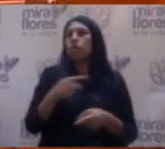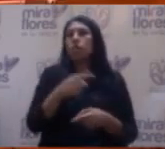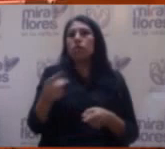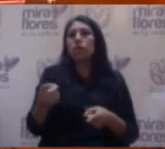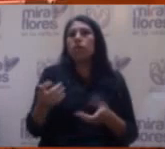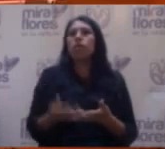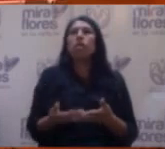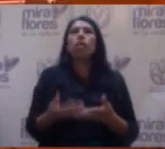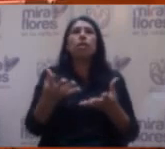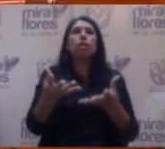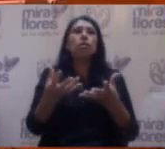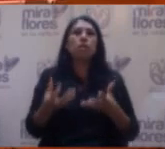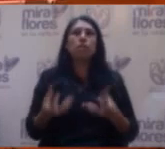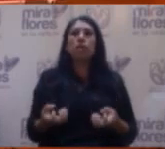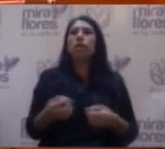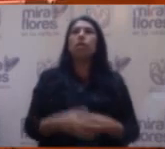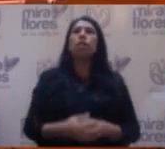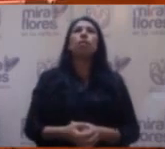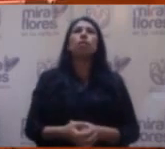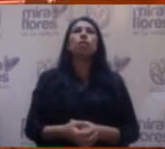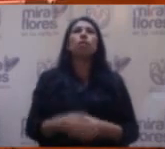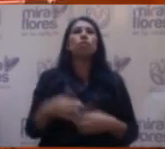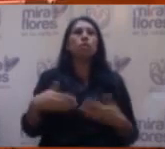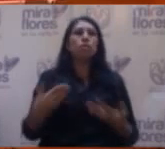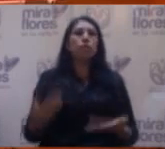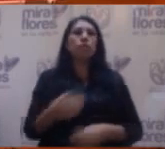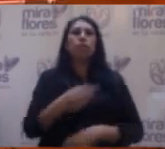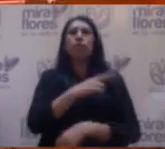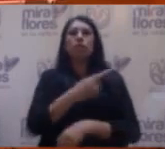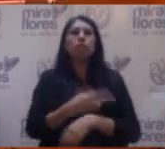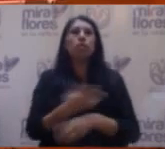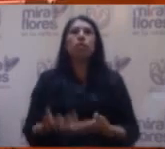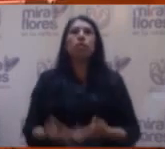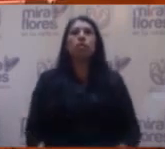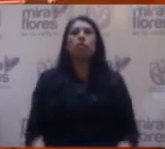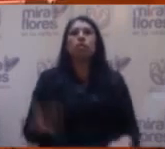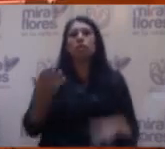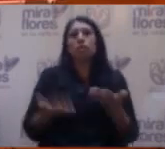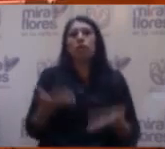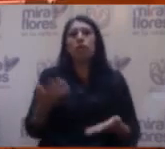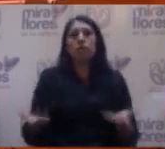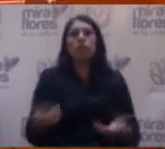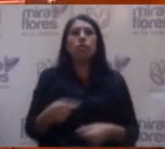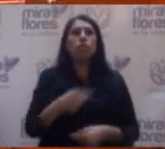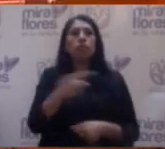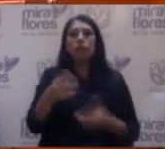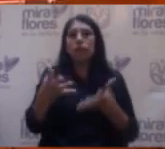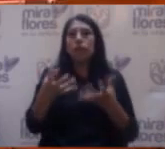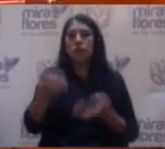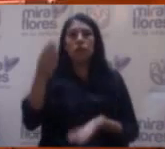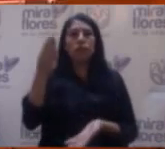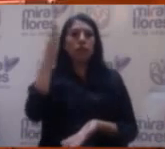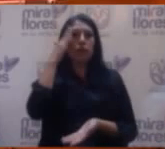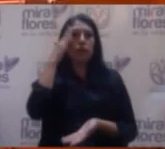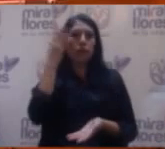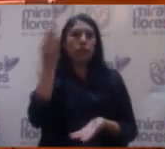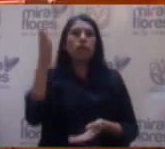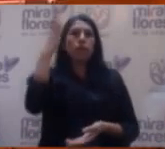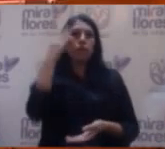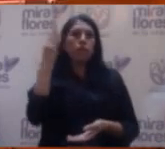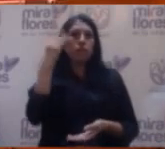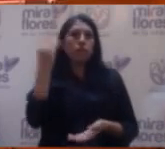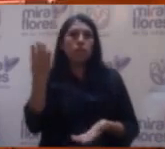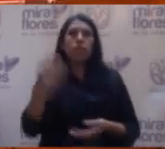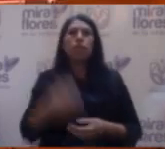a disposición de los señores regidores o de algún funcionario si quisieran conocer un poco más de esta experiencia de